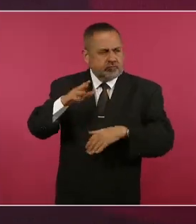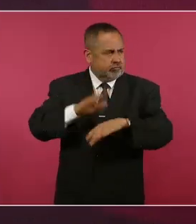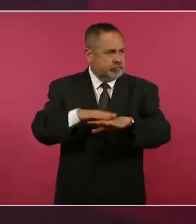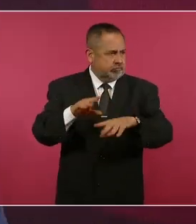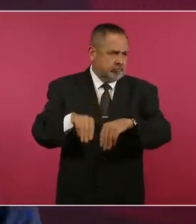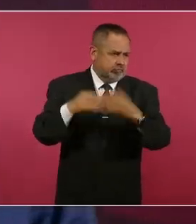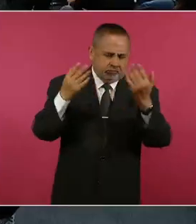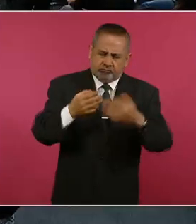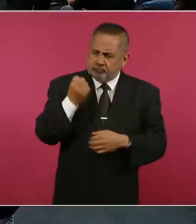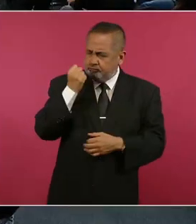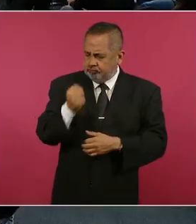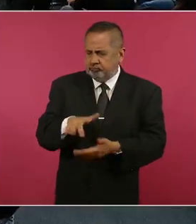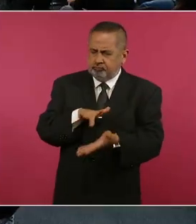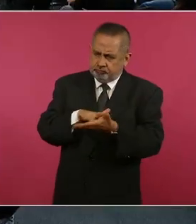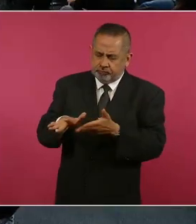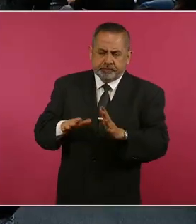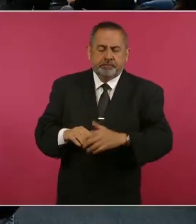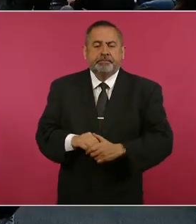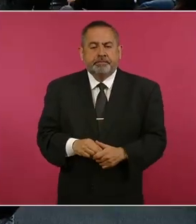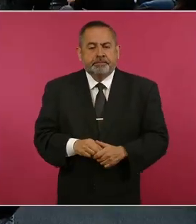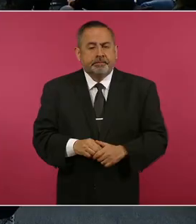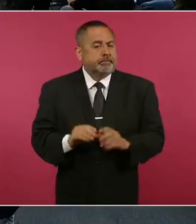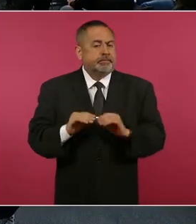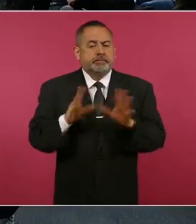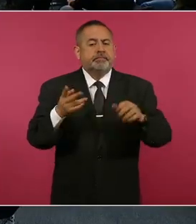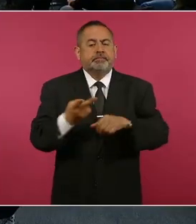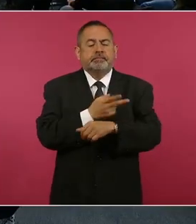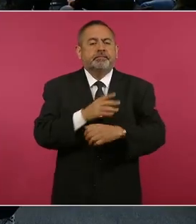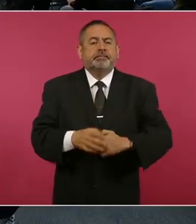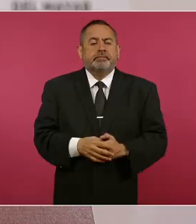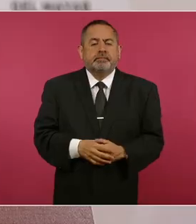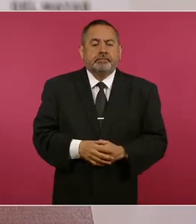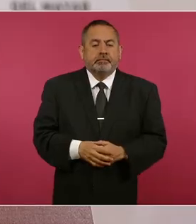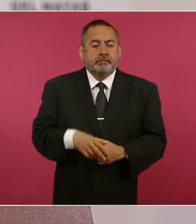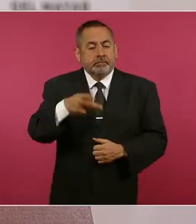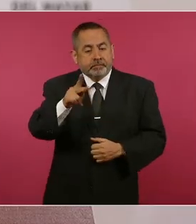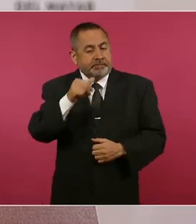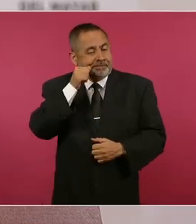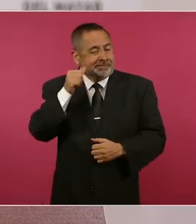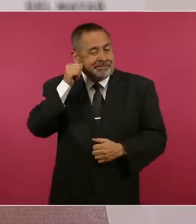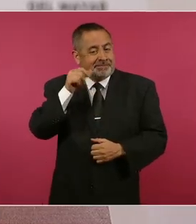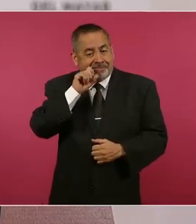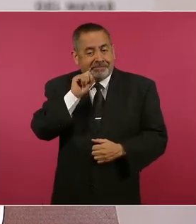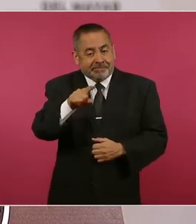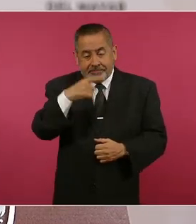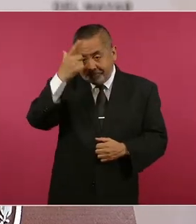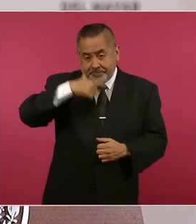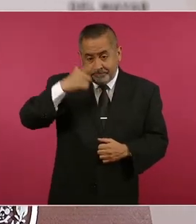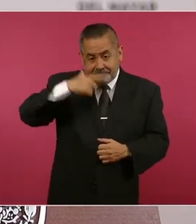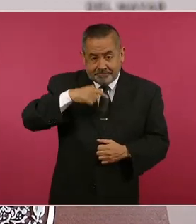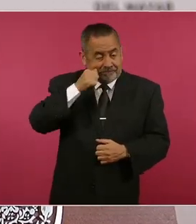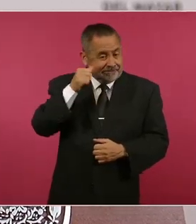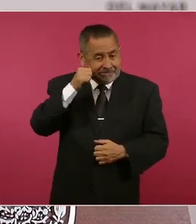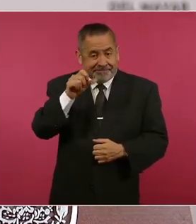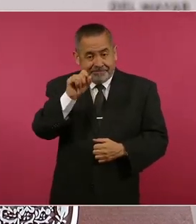más firme y clara. Pero ayer mismo en la noche,